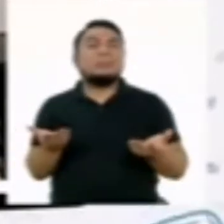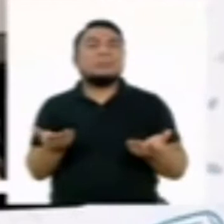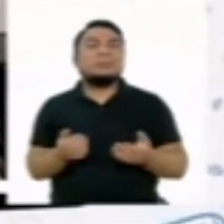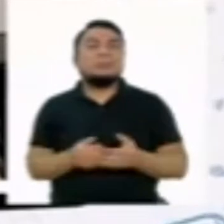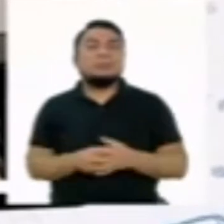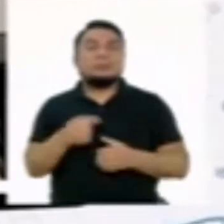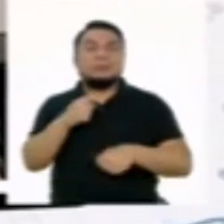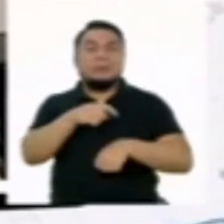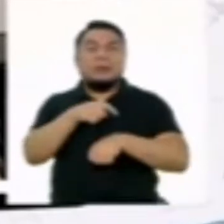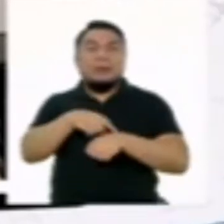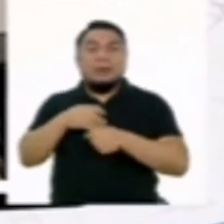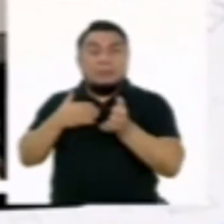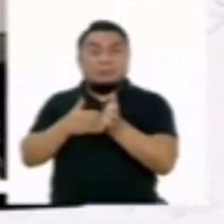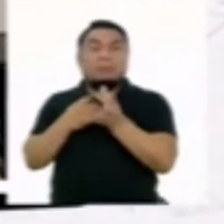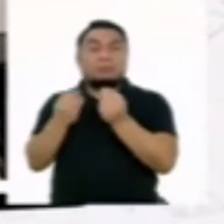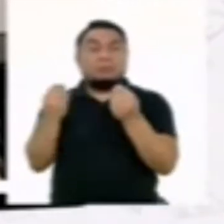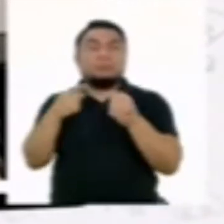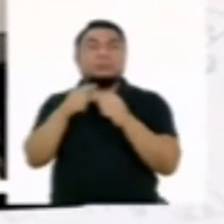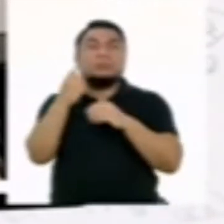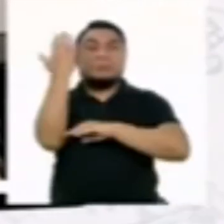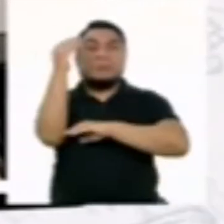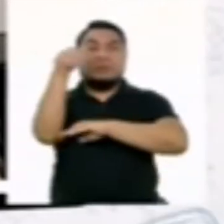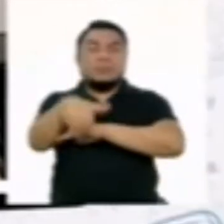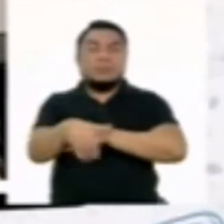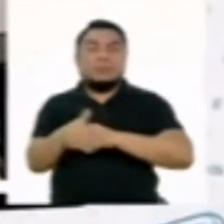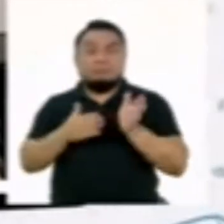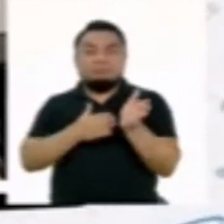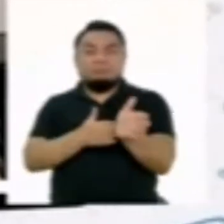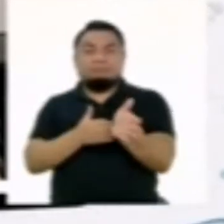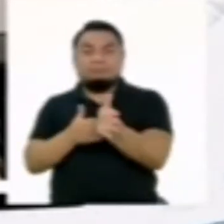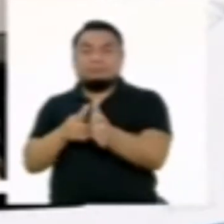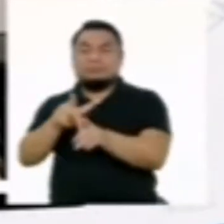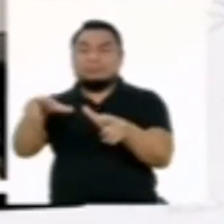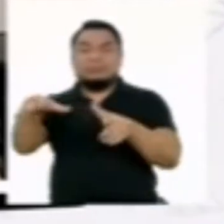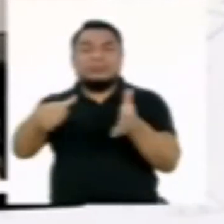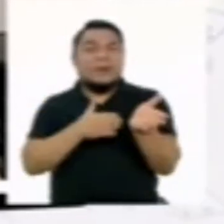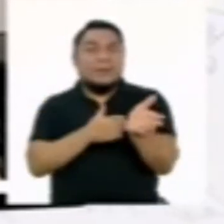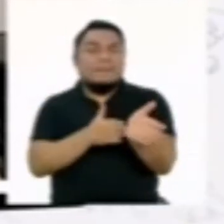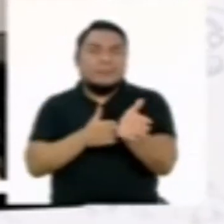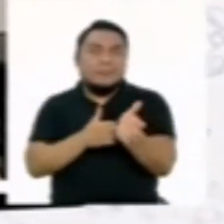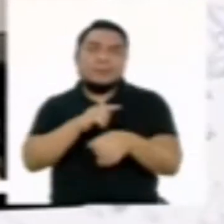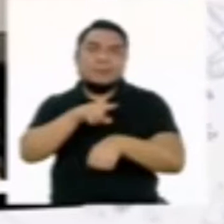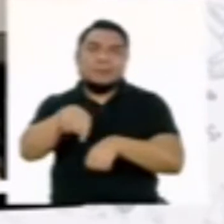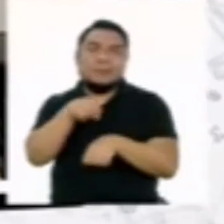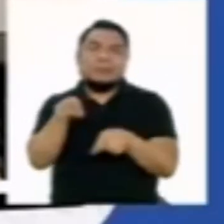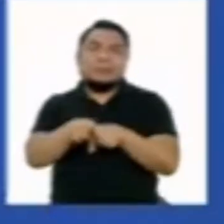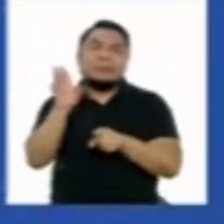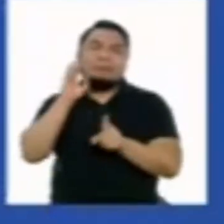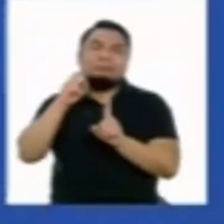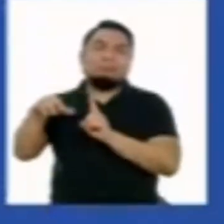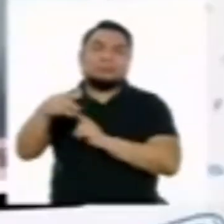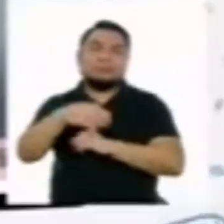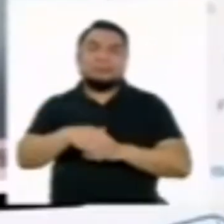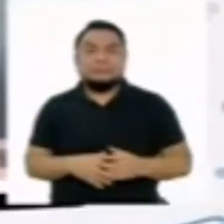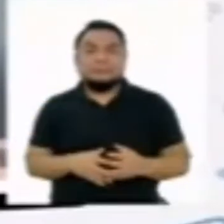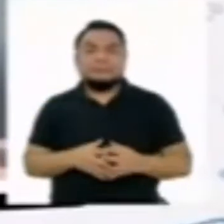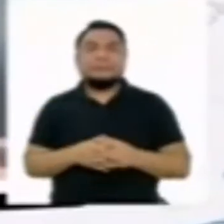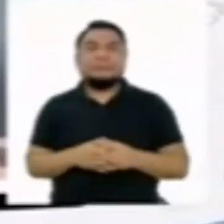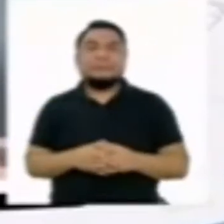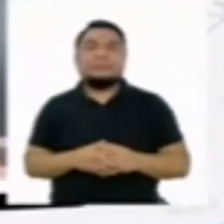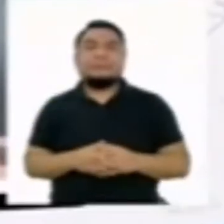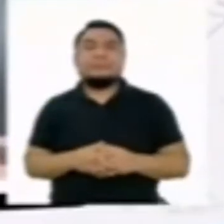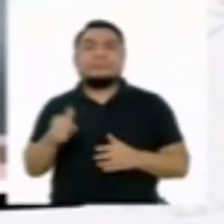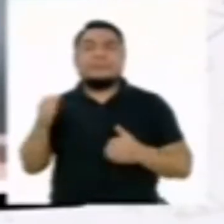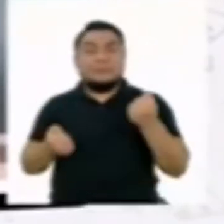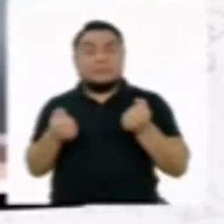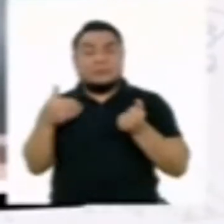en horas puntas en diferentes puntos de la ciudad y la contaminación que este causa.